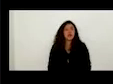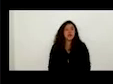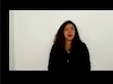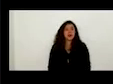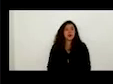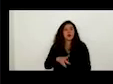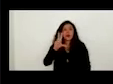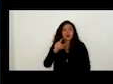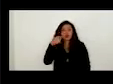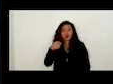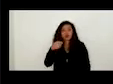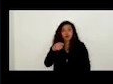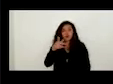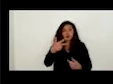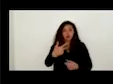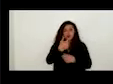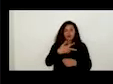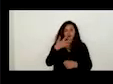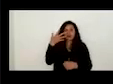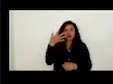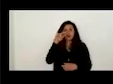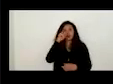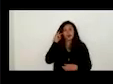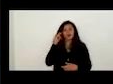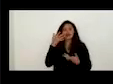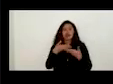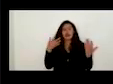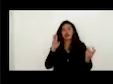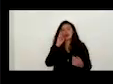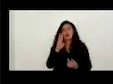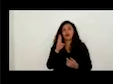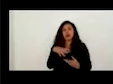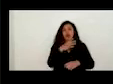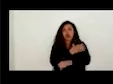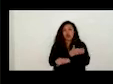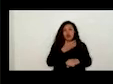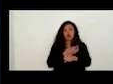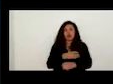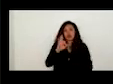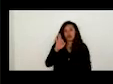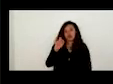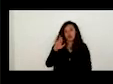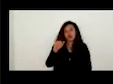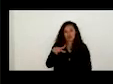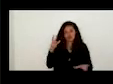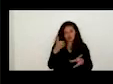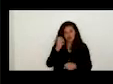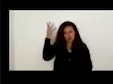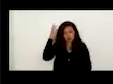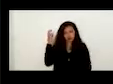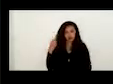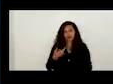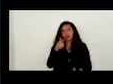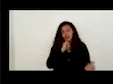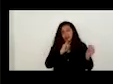No, tu cámara no se visualiza. Se está visualizando a nuestra compañera Fernanda Velázquez, nuestra Ok, intérprete de lengua de perfecto.